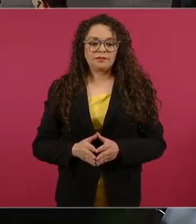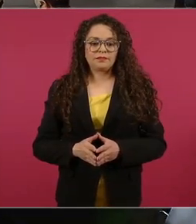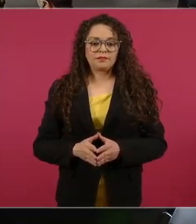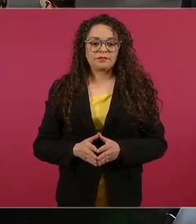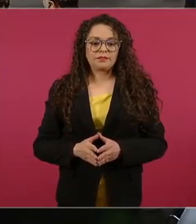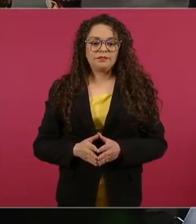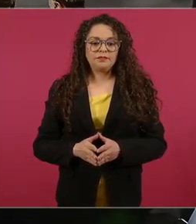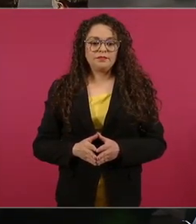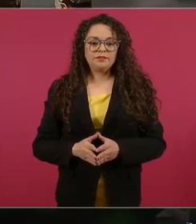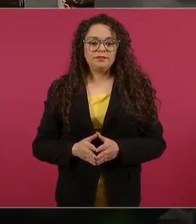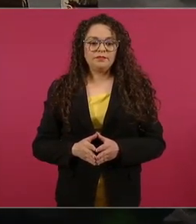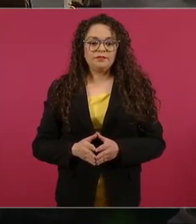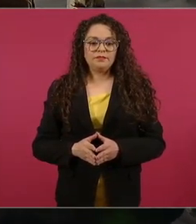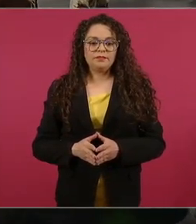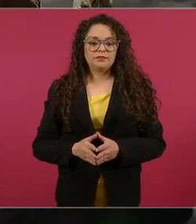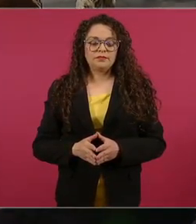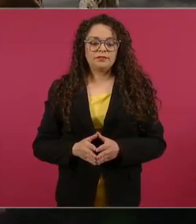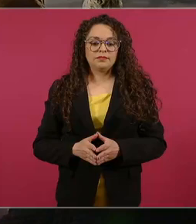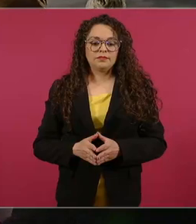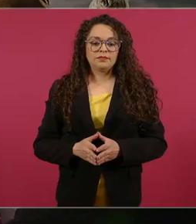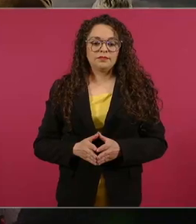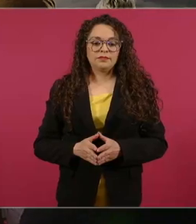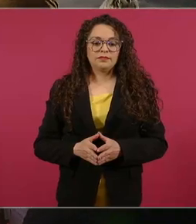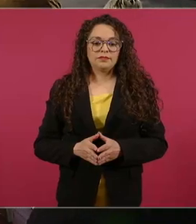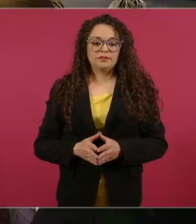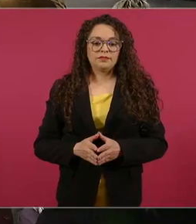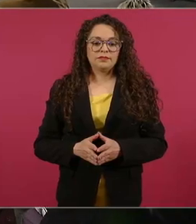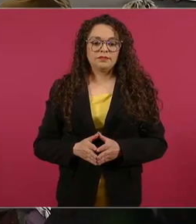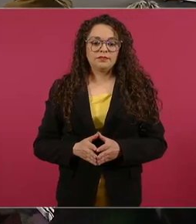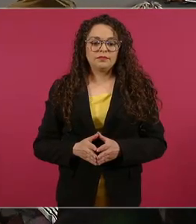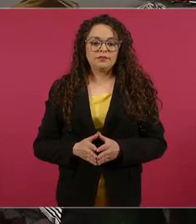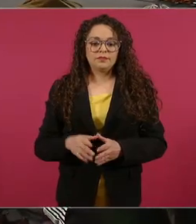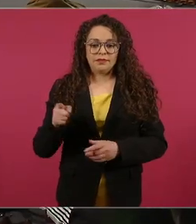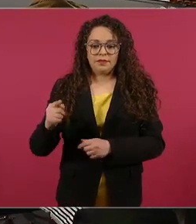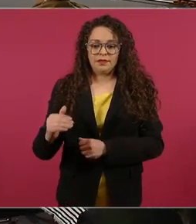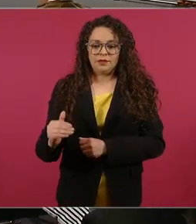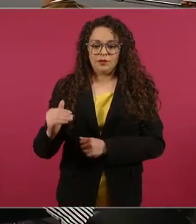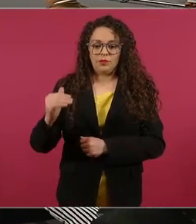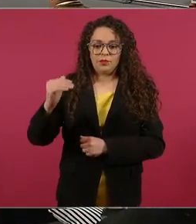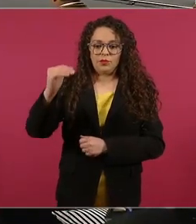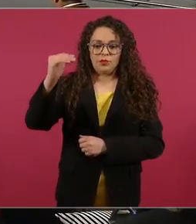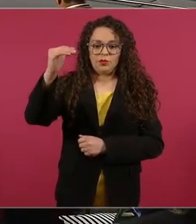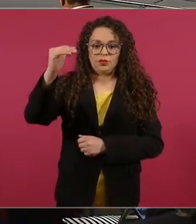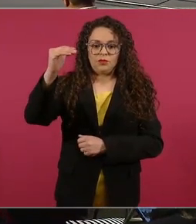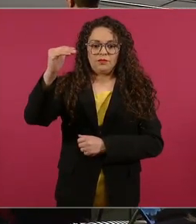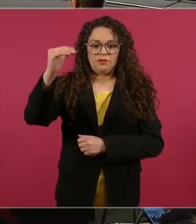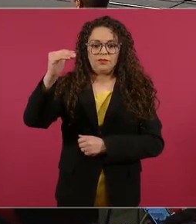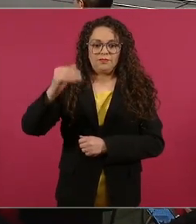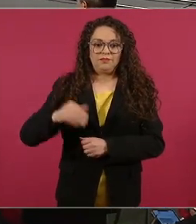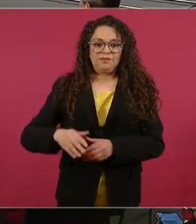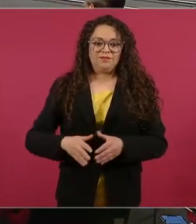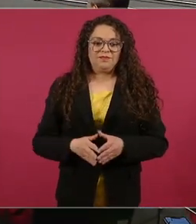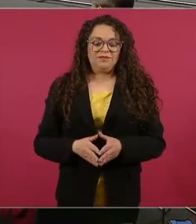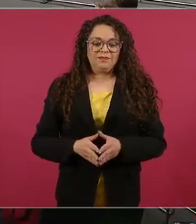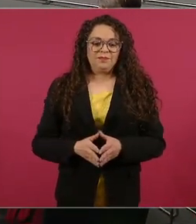No, aquí. Pero sube esto, para que no vean este otro.